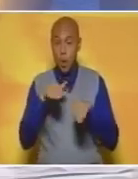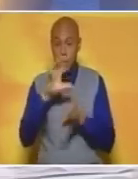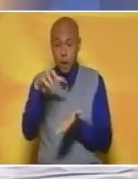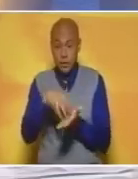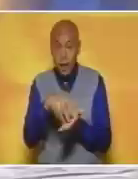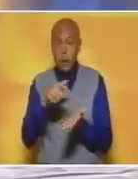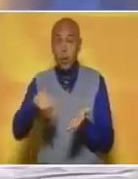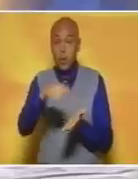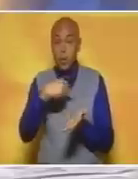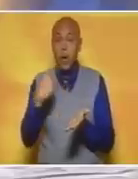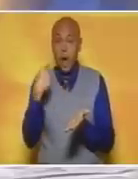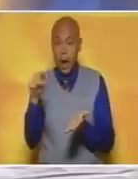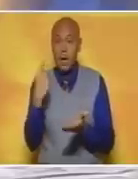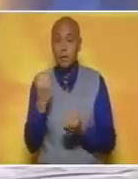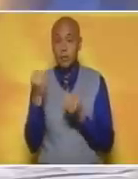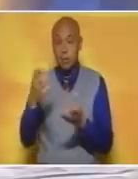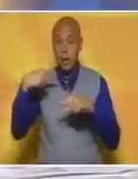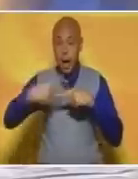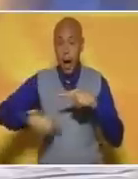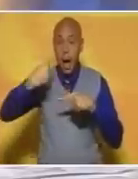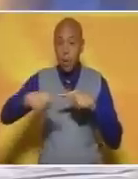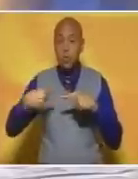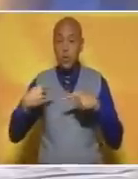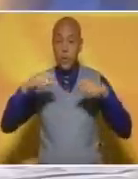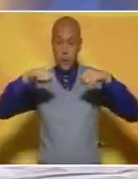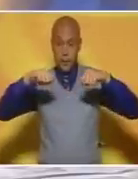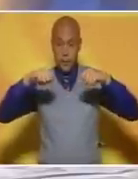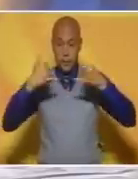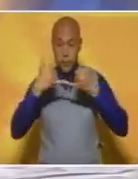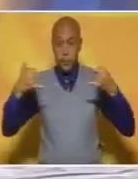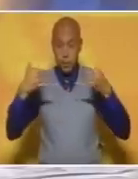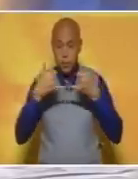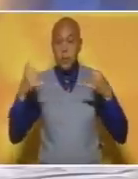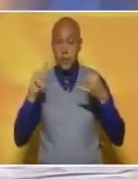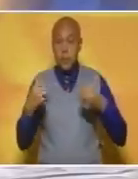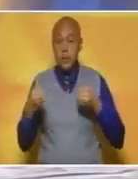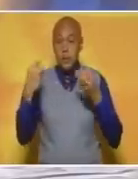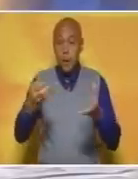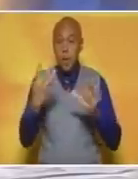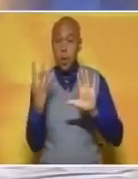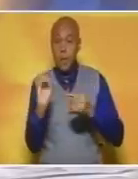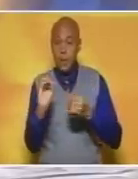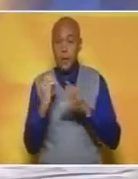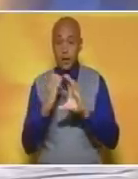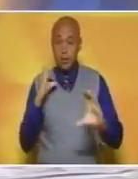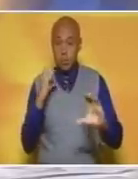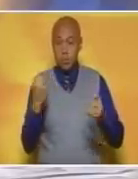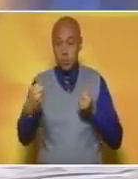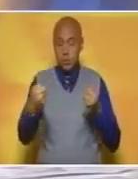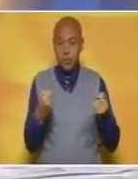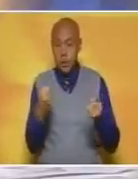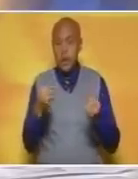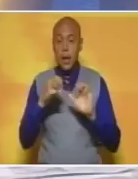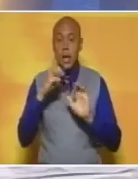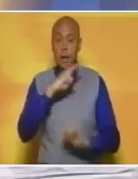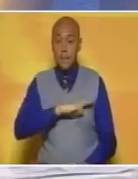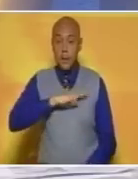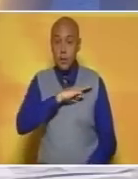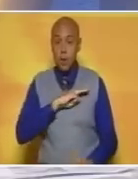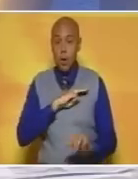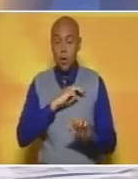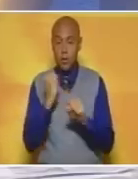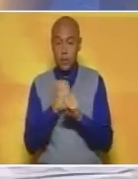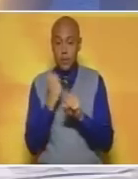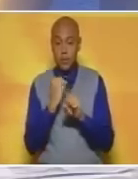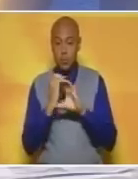Ulises, informó que entregarán cauchos y baterías a más de 90 transportistas de la entidad a través de la misión Transporte.